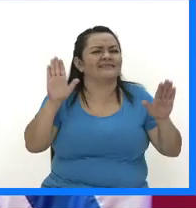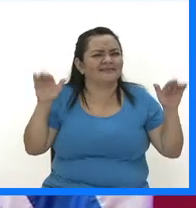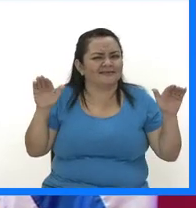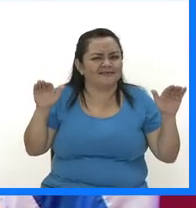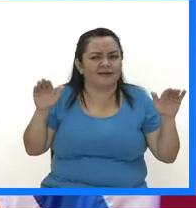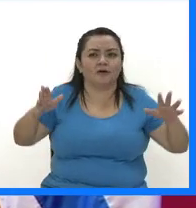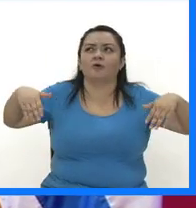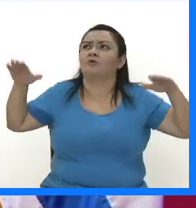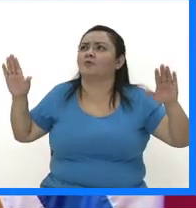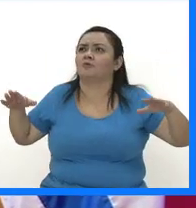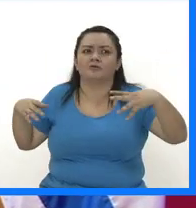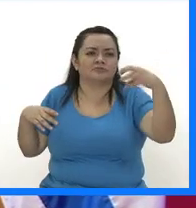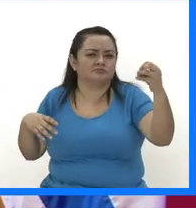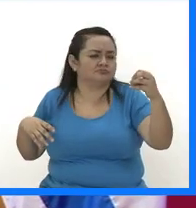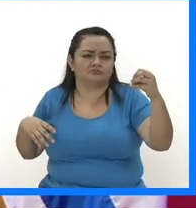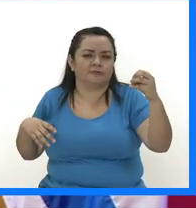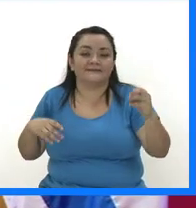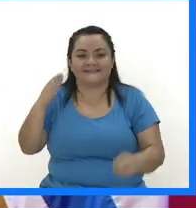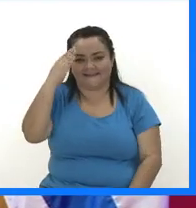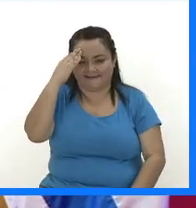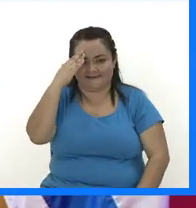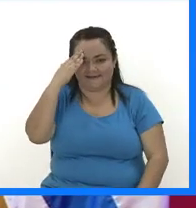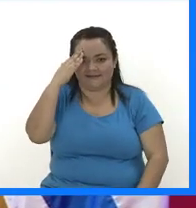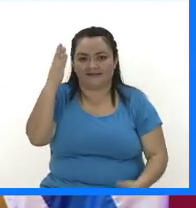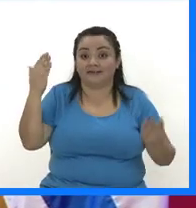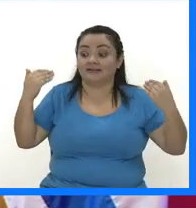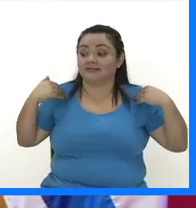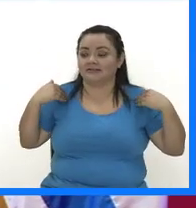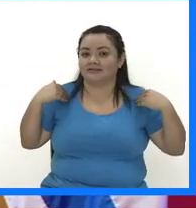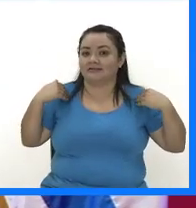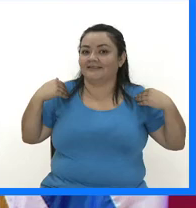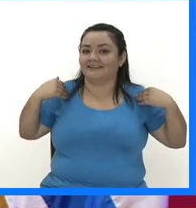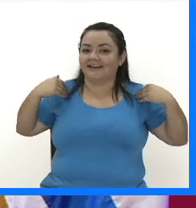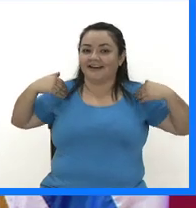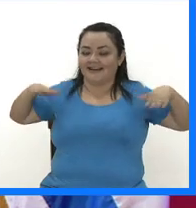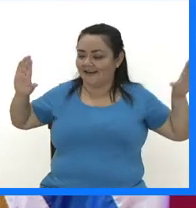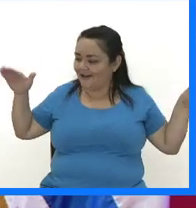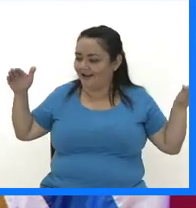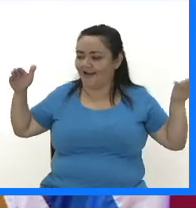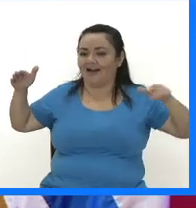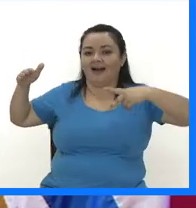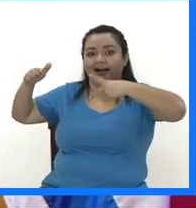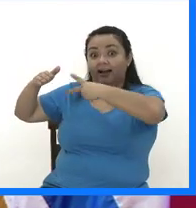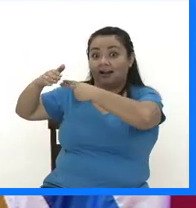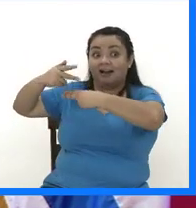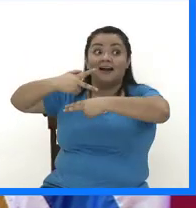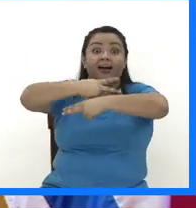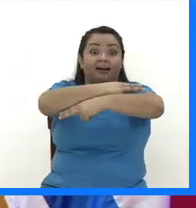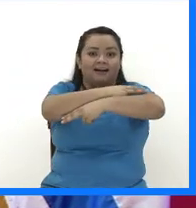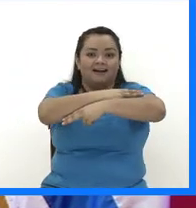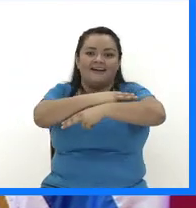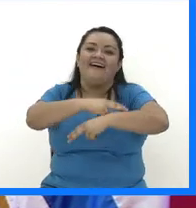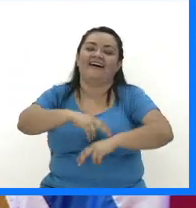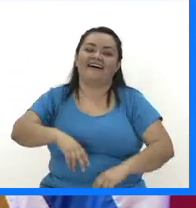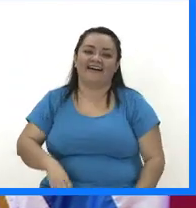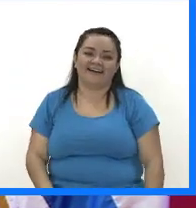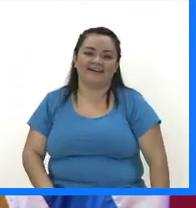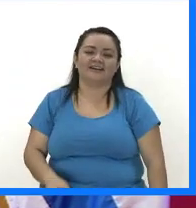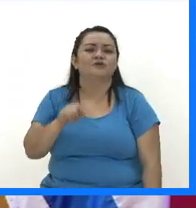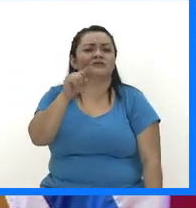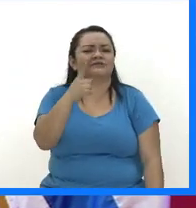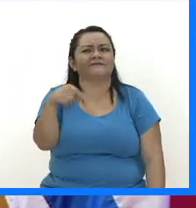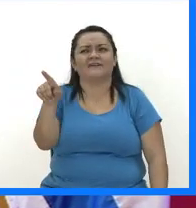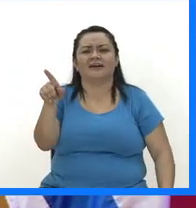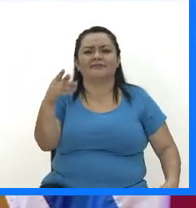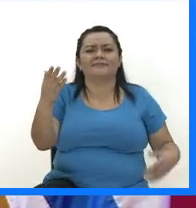vaya y que lo que hacía le daban guaro no le cortaban las alas y que así usted cuando